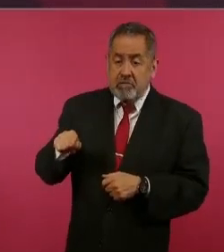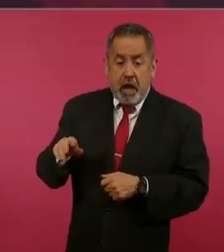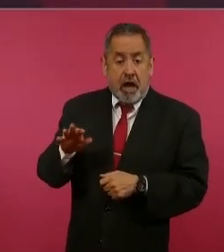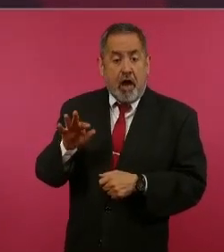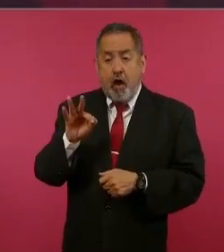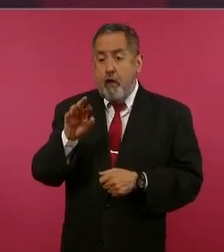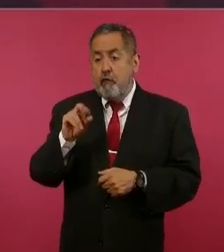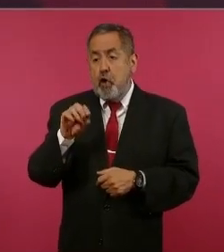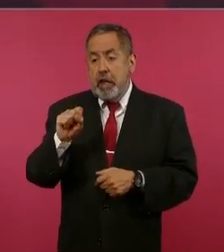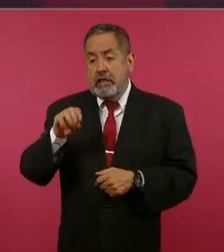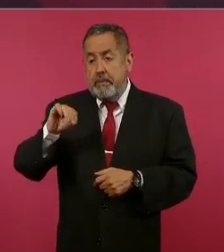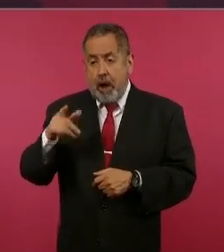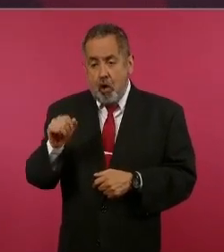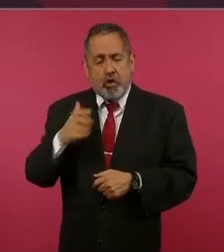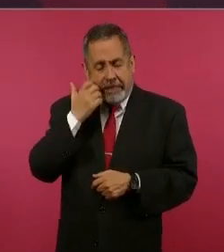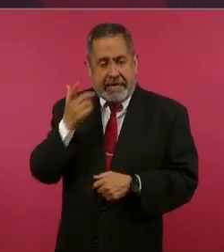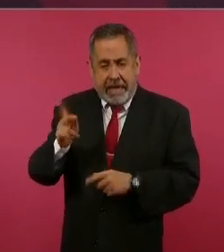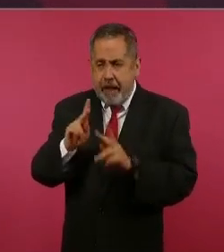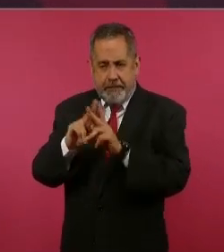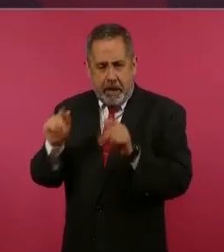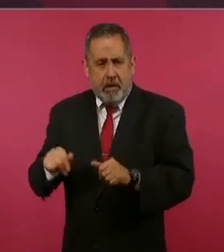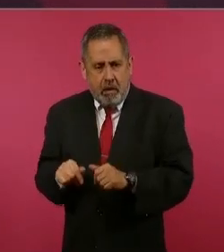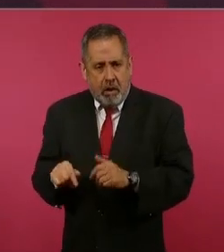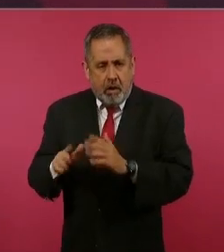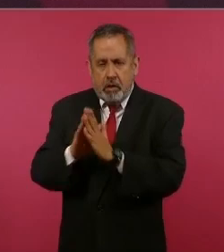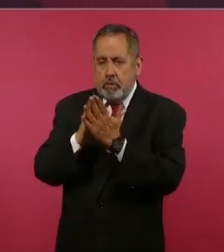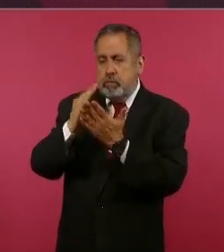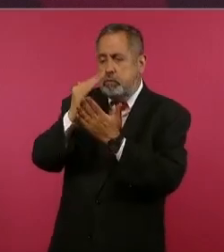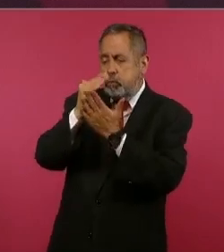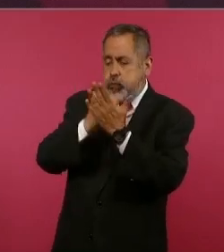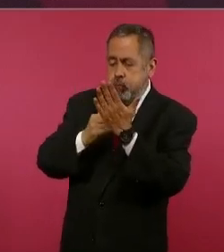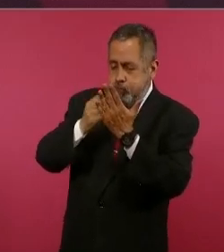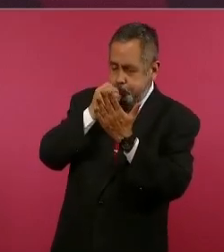intentaron, y ese plan es muy bueno.